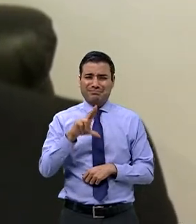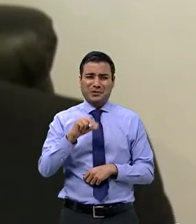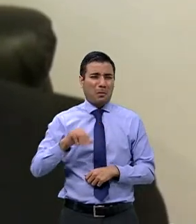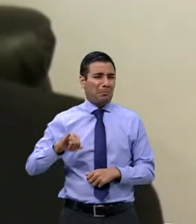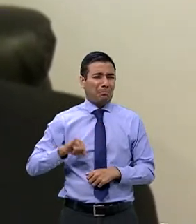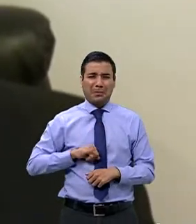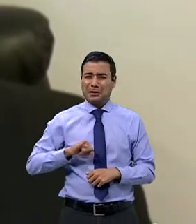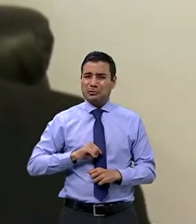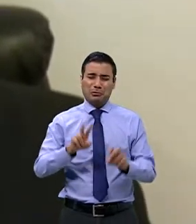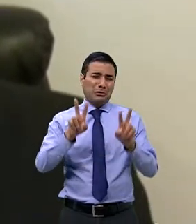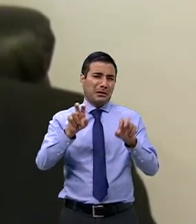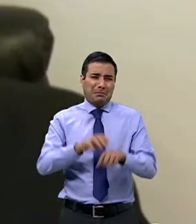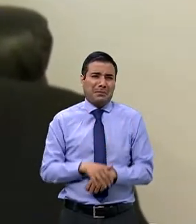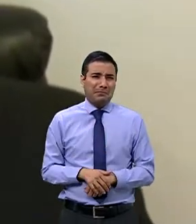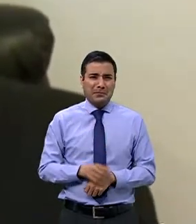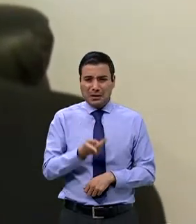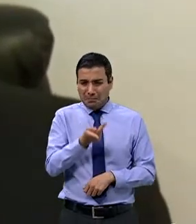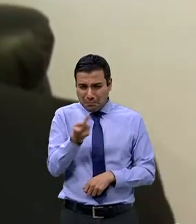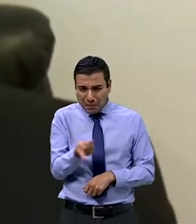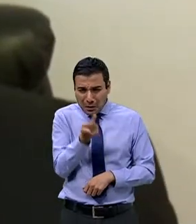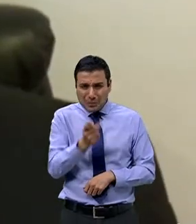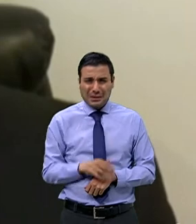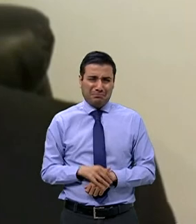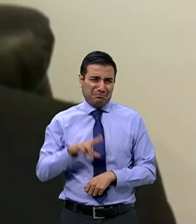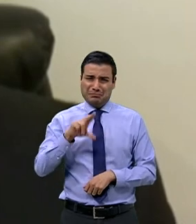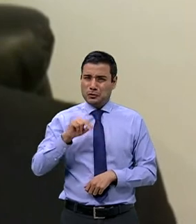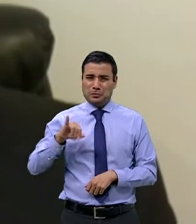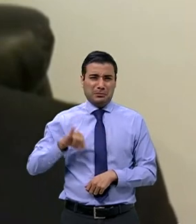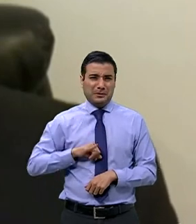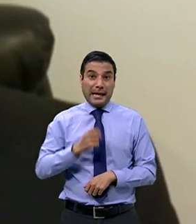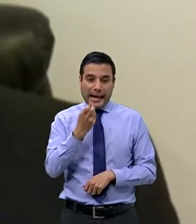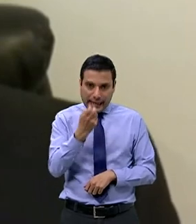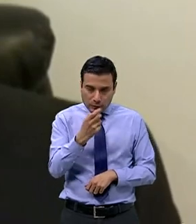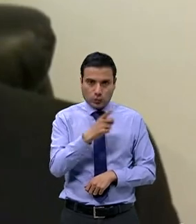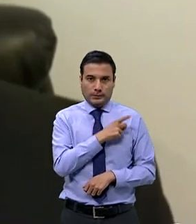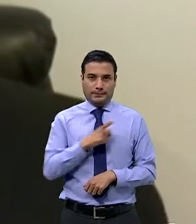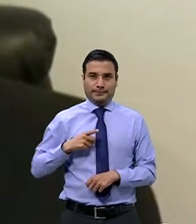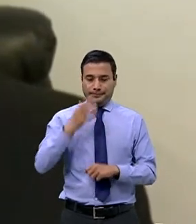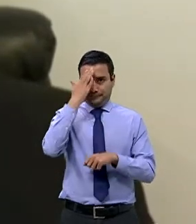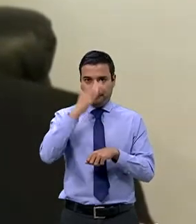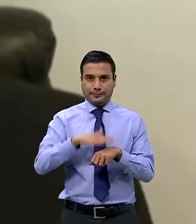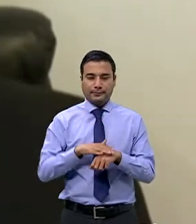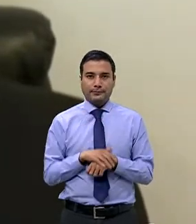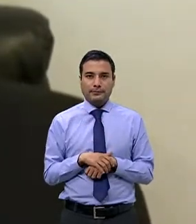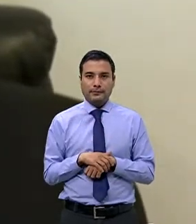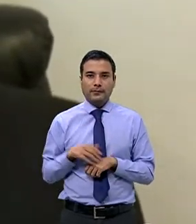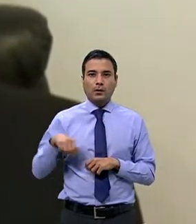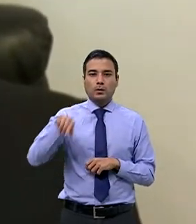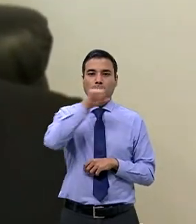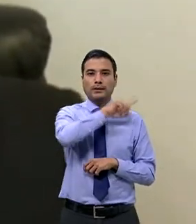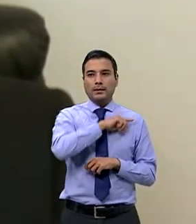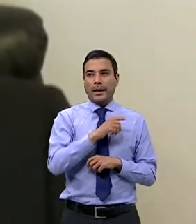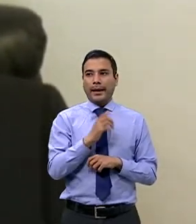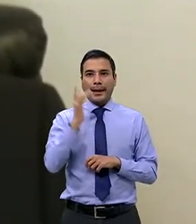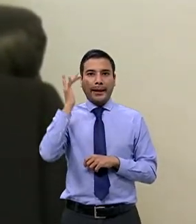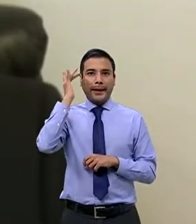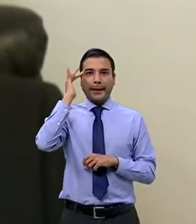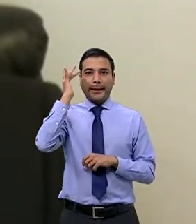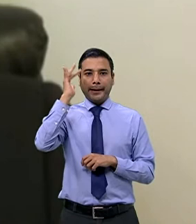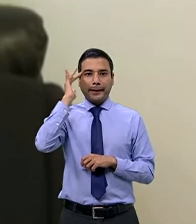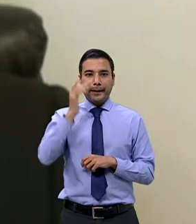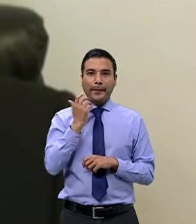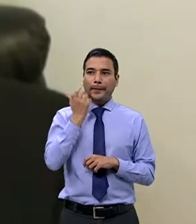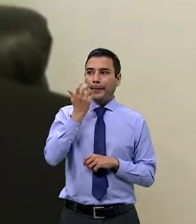que no les interesó la pregunta eso es lo que tenemos que tener claro no estar simulando absolutamente nada